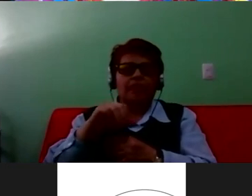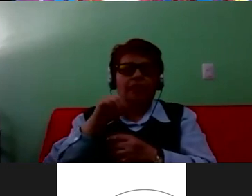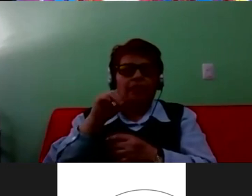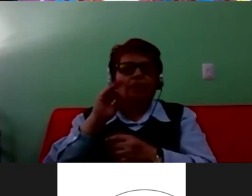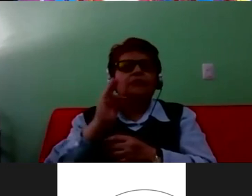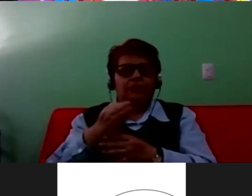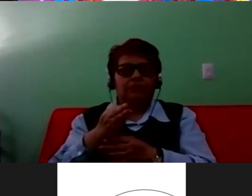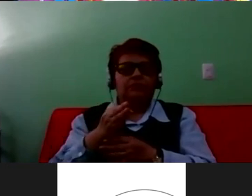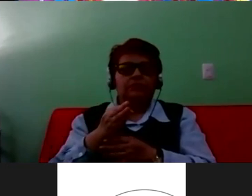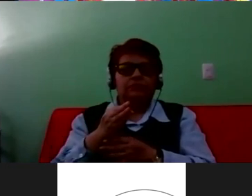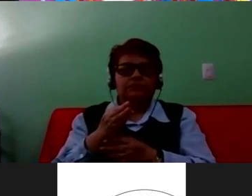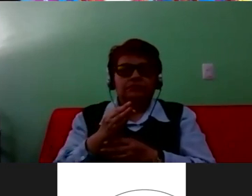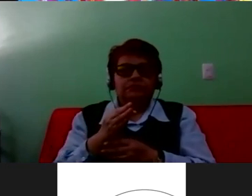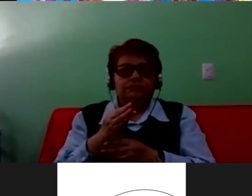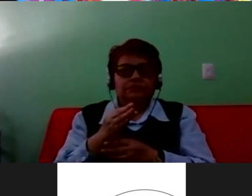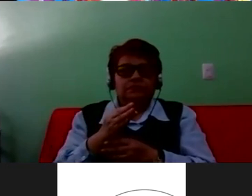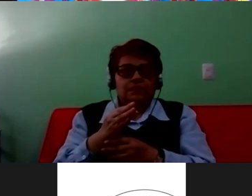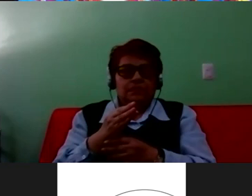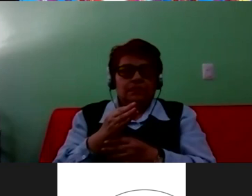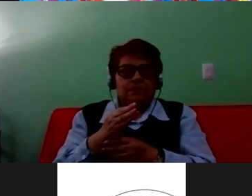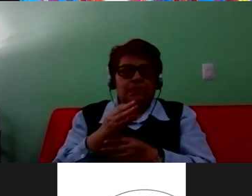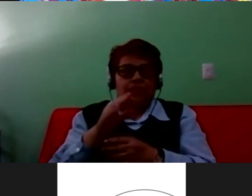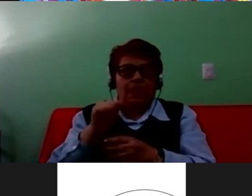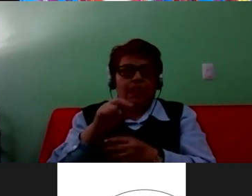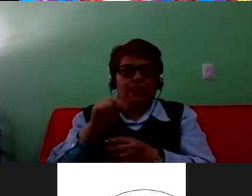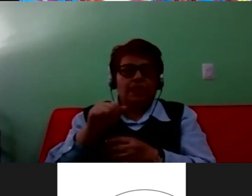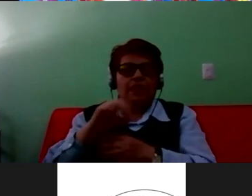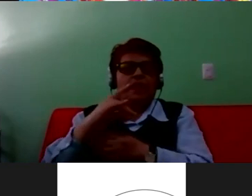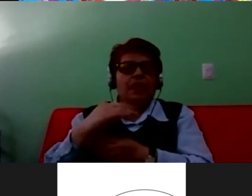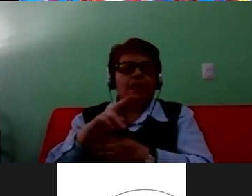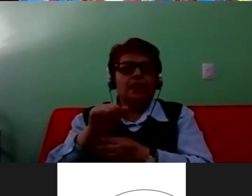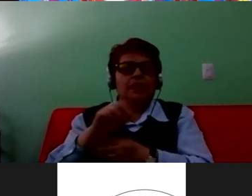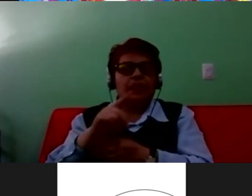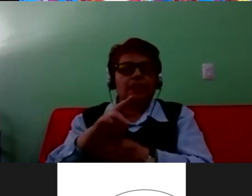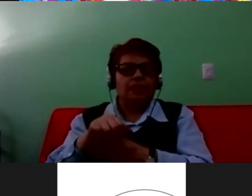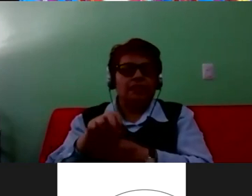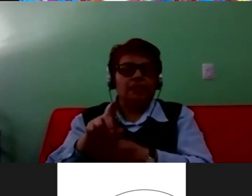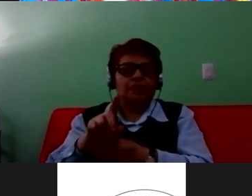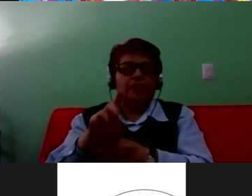favor. Diputada Hernández. Ana Hernández, a favor.